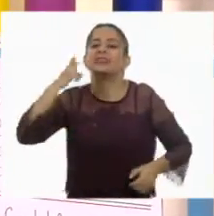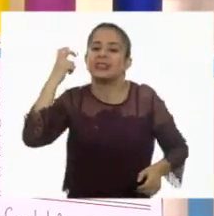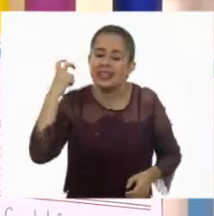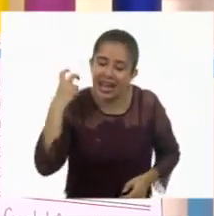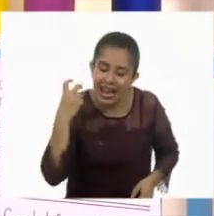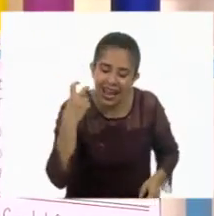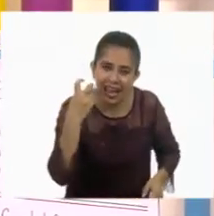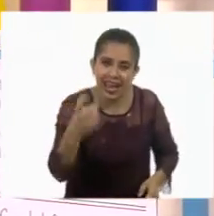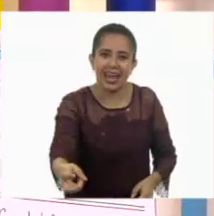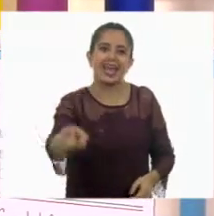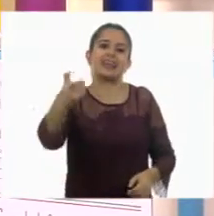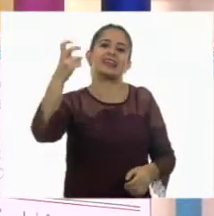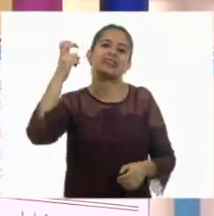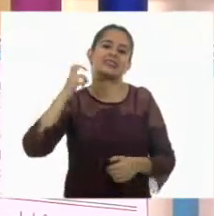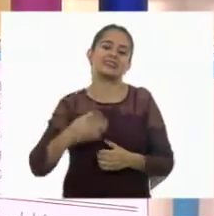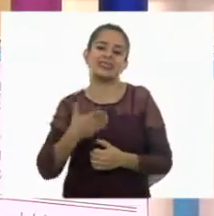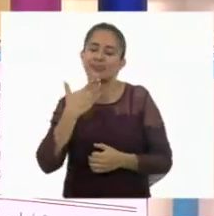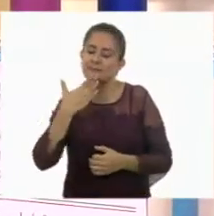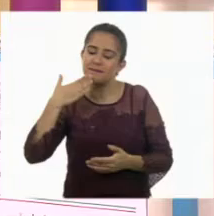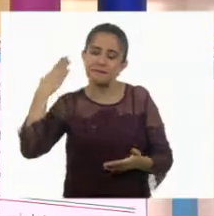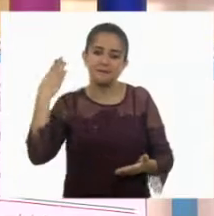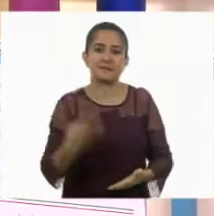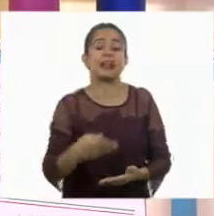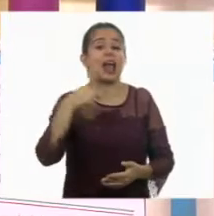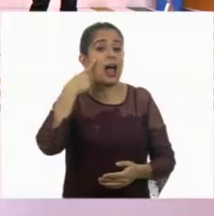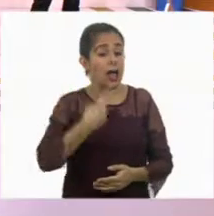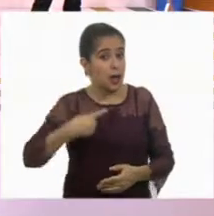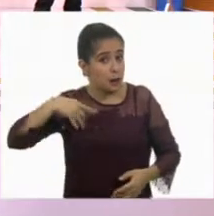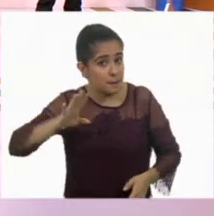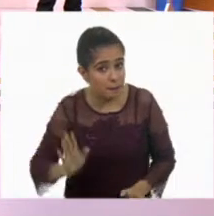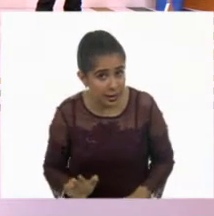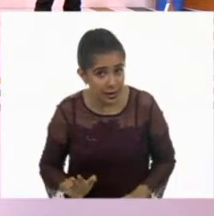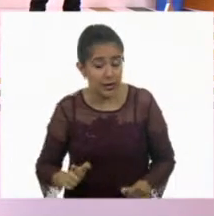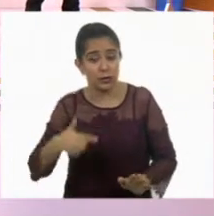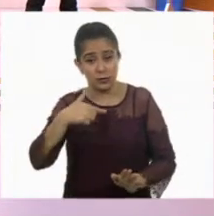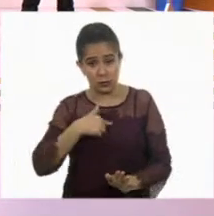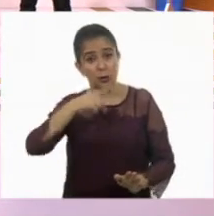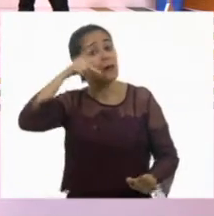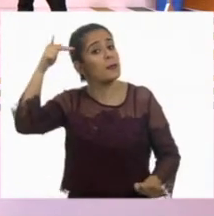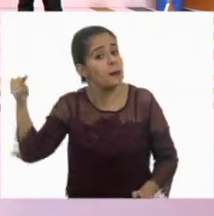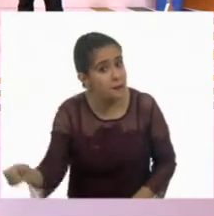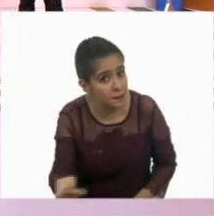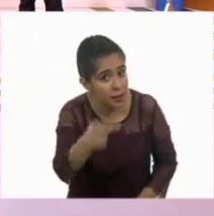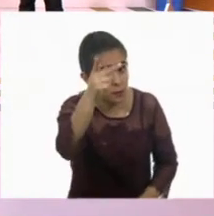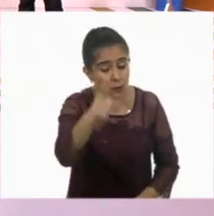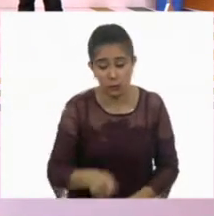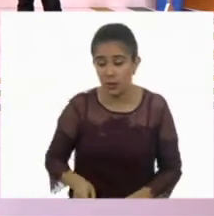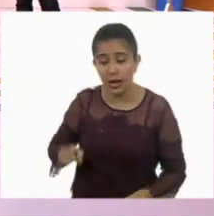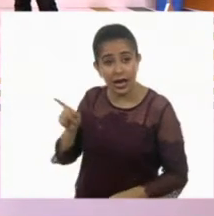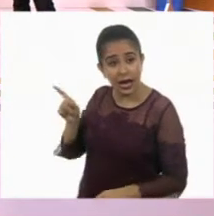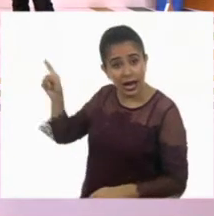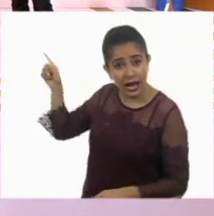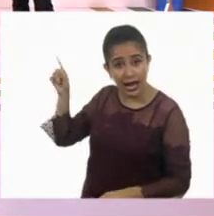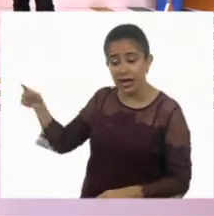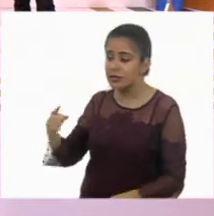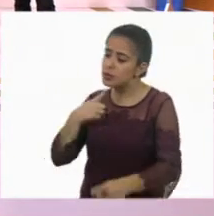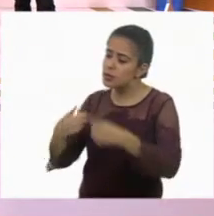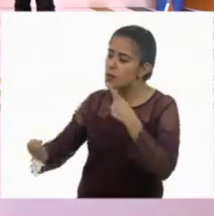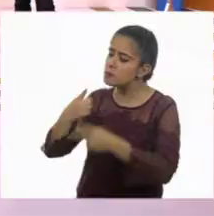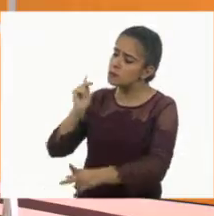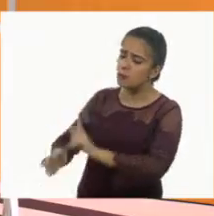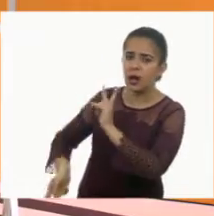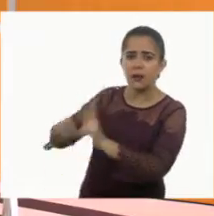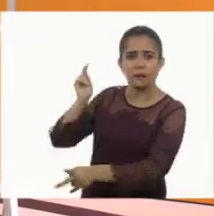64 mil pesos. Aquí es un diálogo, ¿se dieron cuenta? Sí.